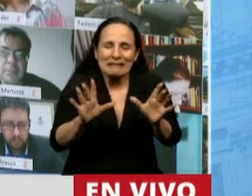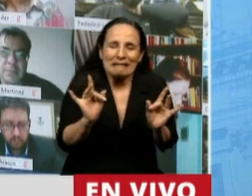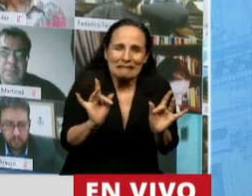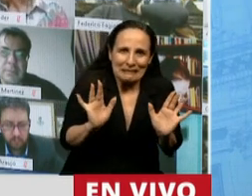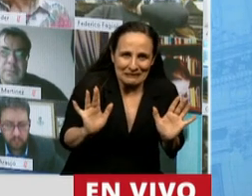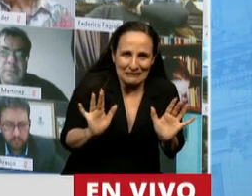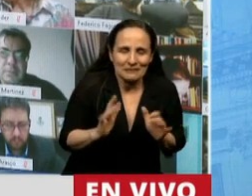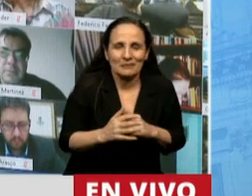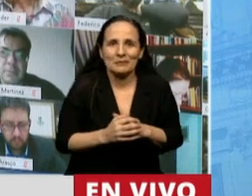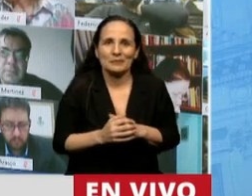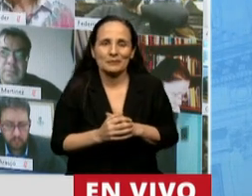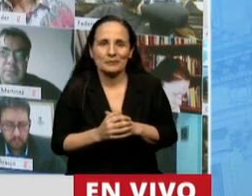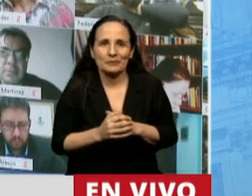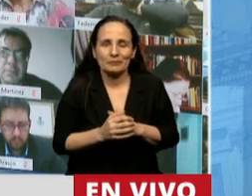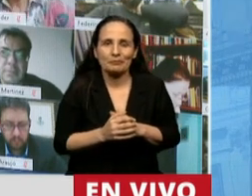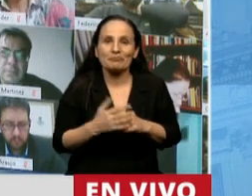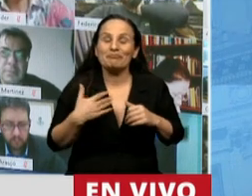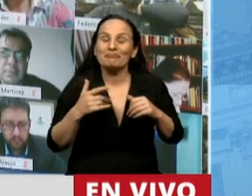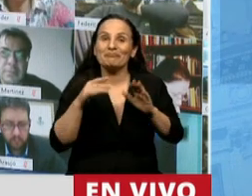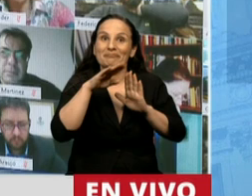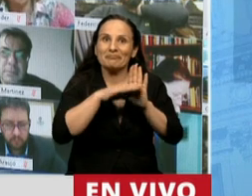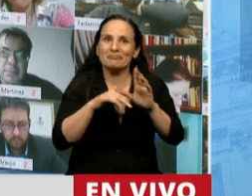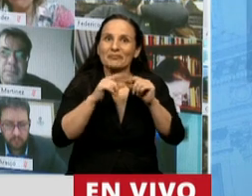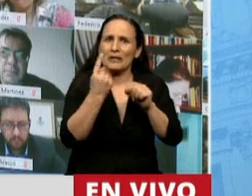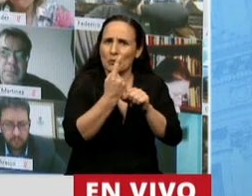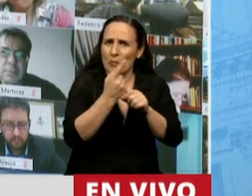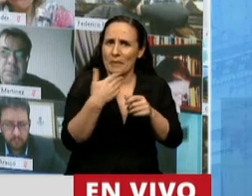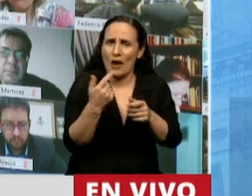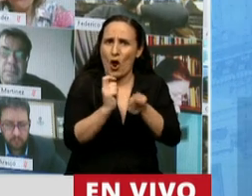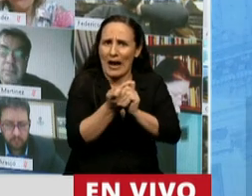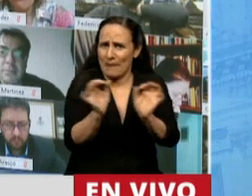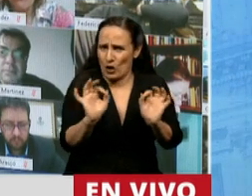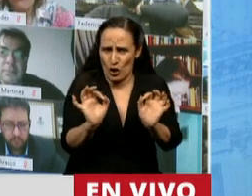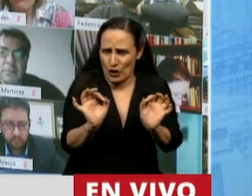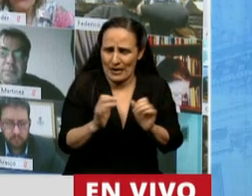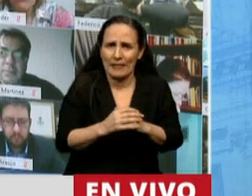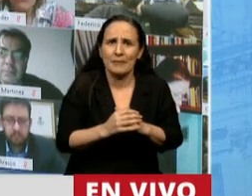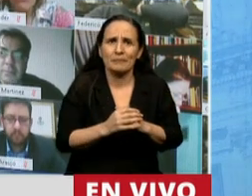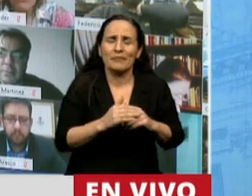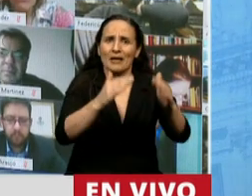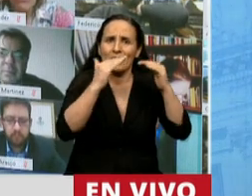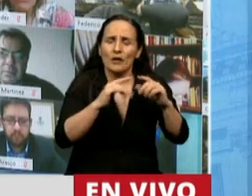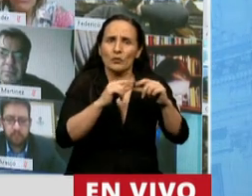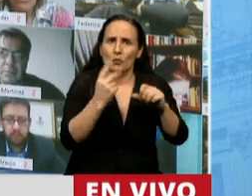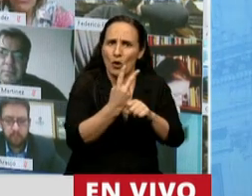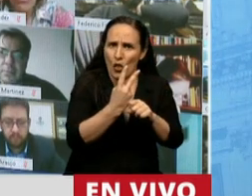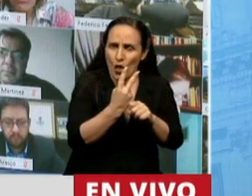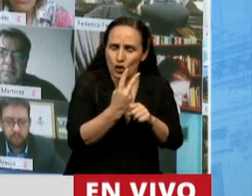dificultad eh en el artículo primero no hay ningún cambio en el artículo